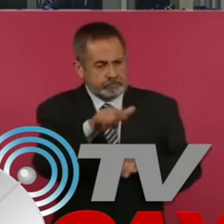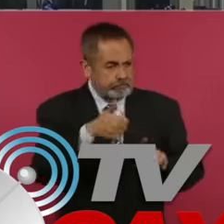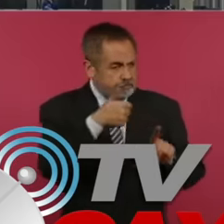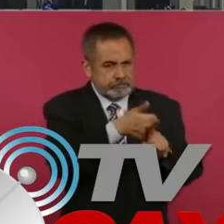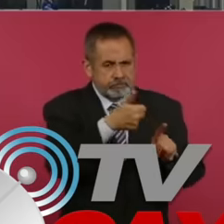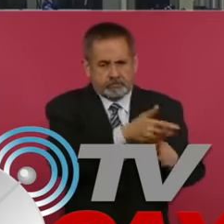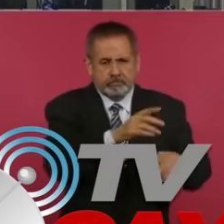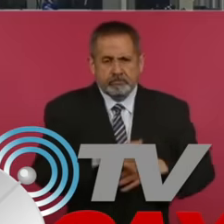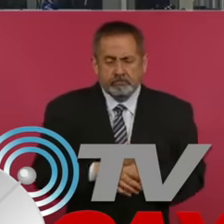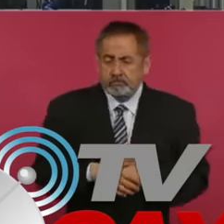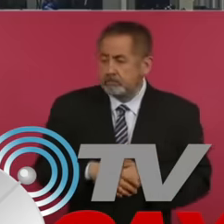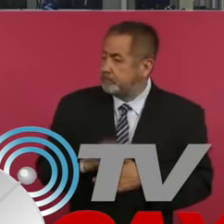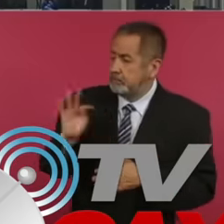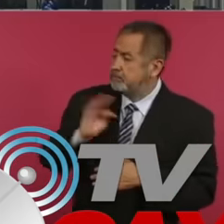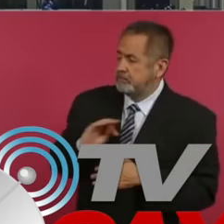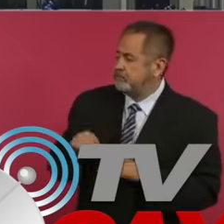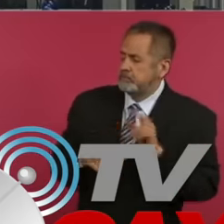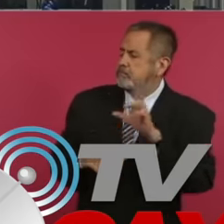Si ellos dicen no,